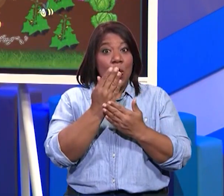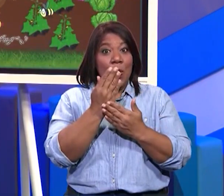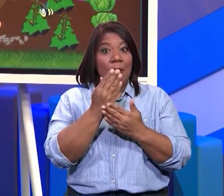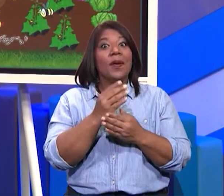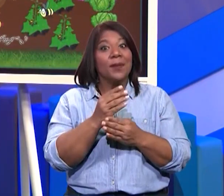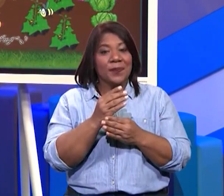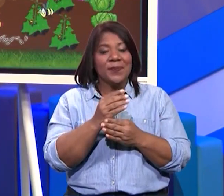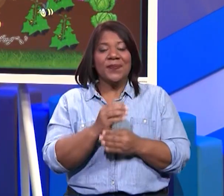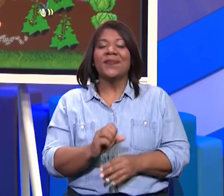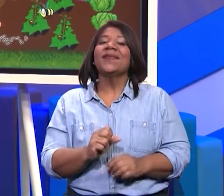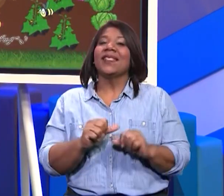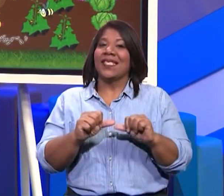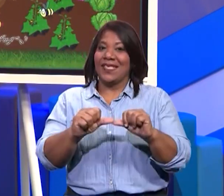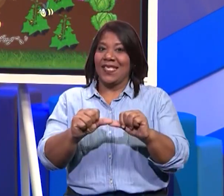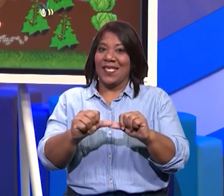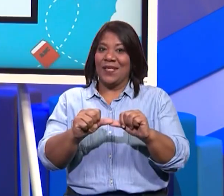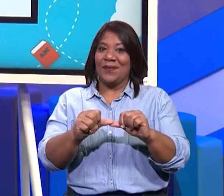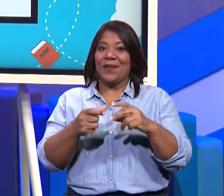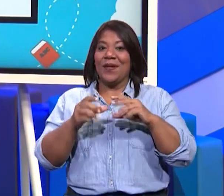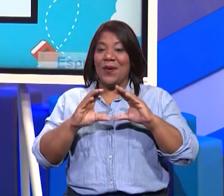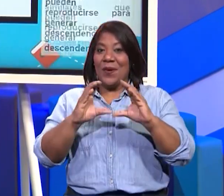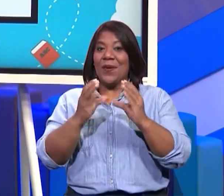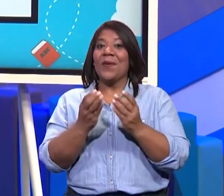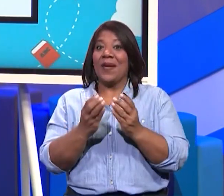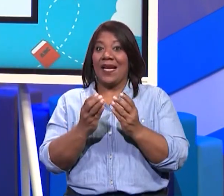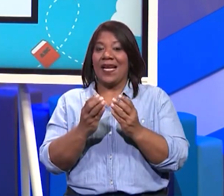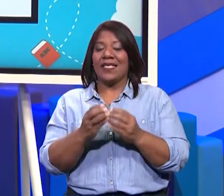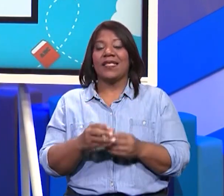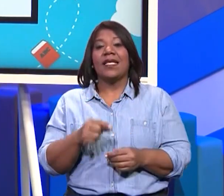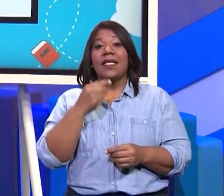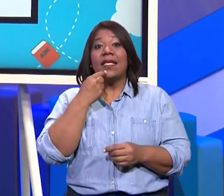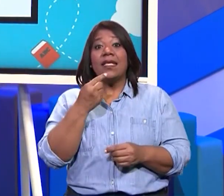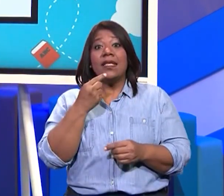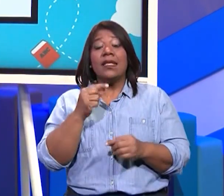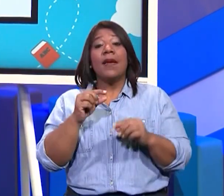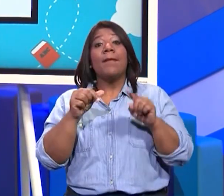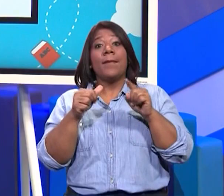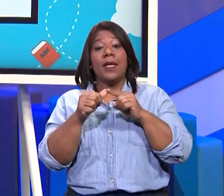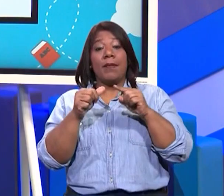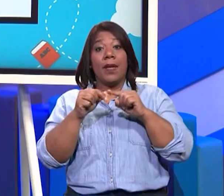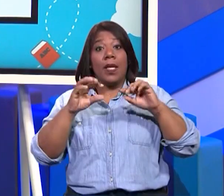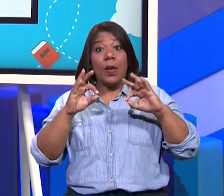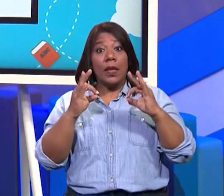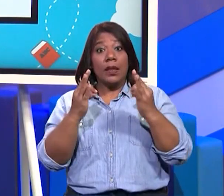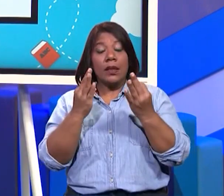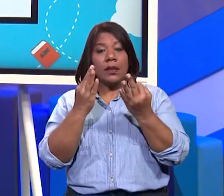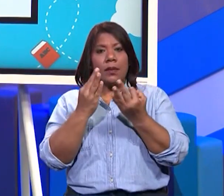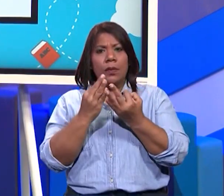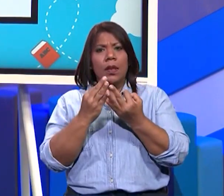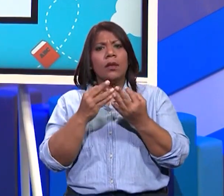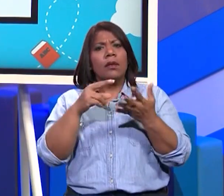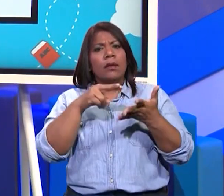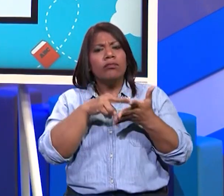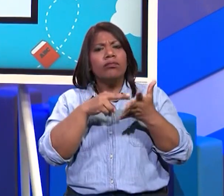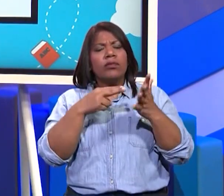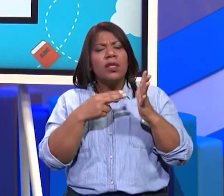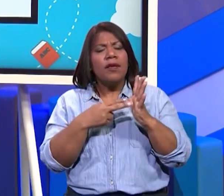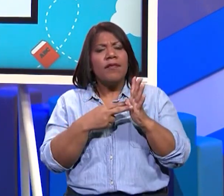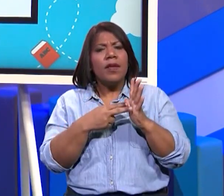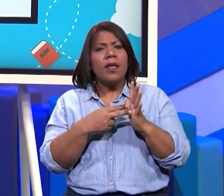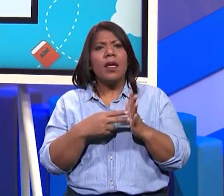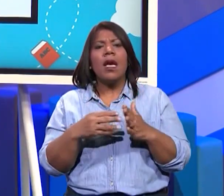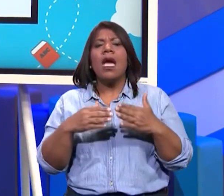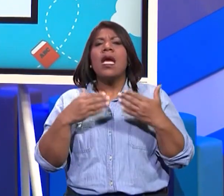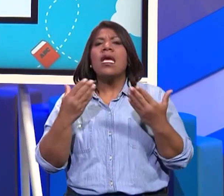¿sí? Bien, vamos entonces a comenzar. Primero, es importante que definamos algunos conceptos. ¿Qué es